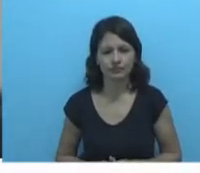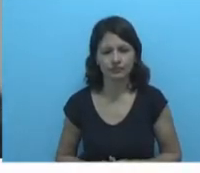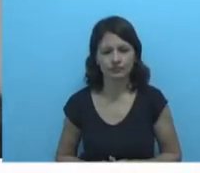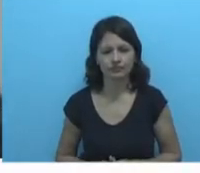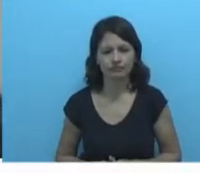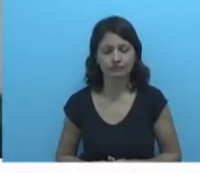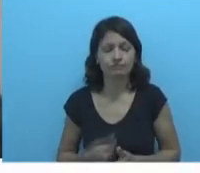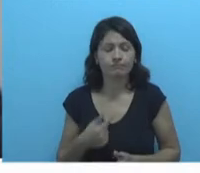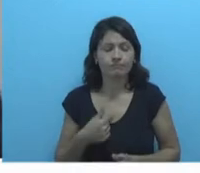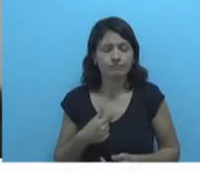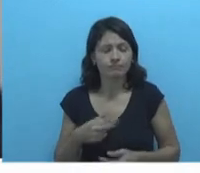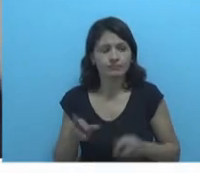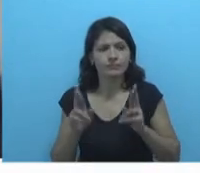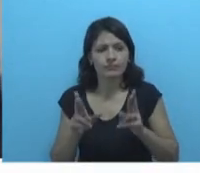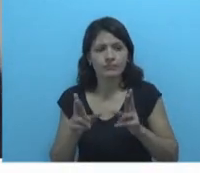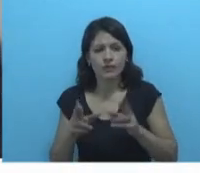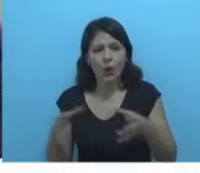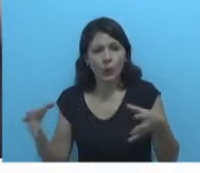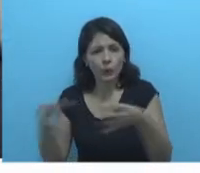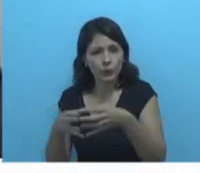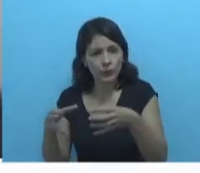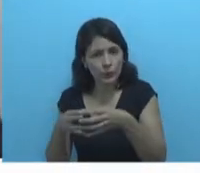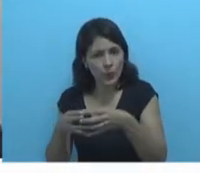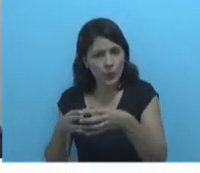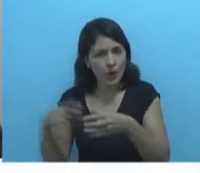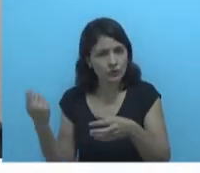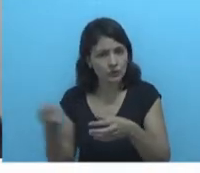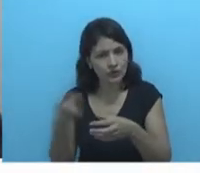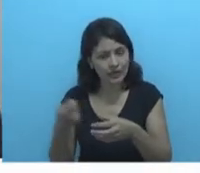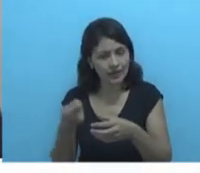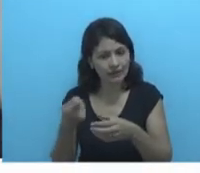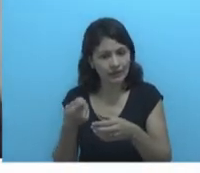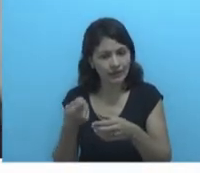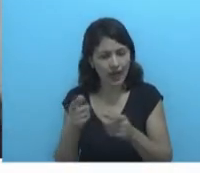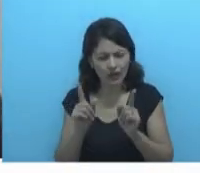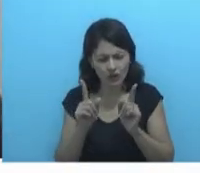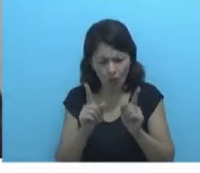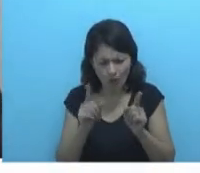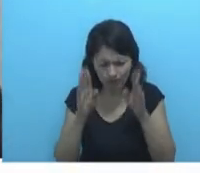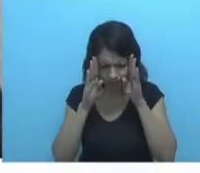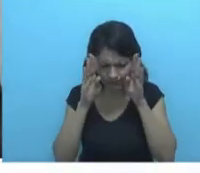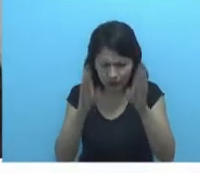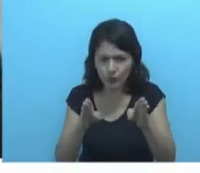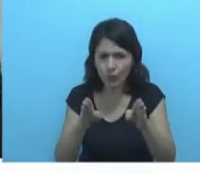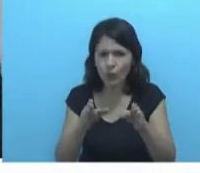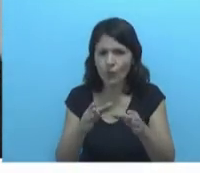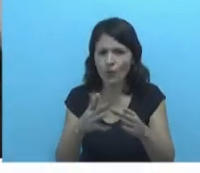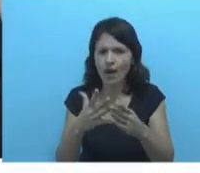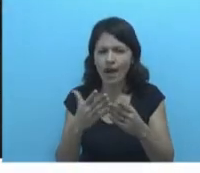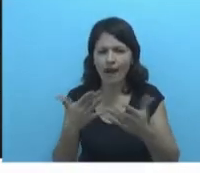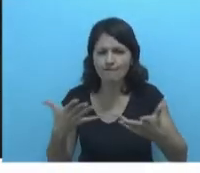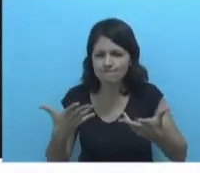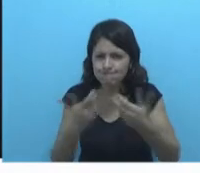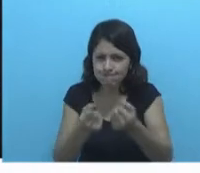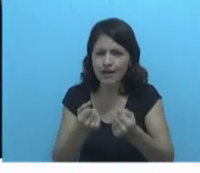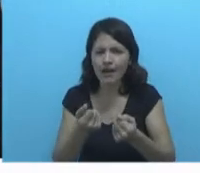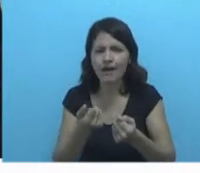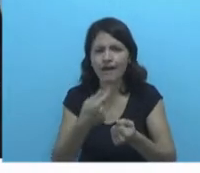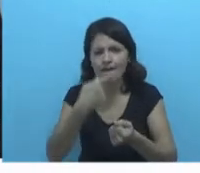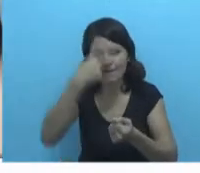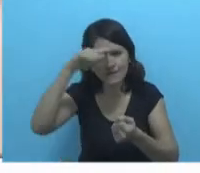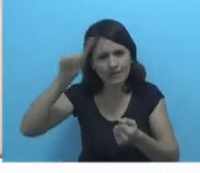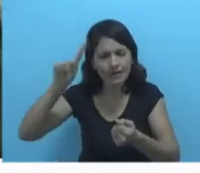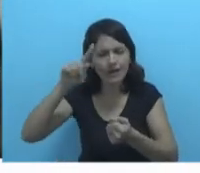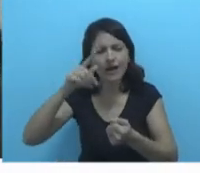en que el Frente Cívico y Social mantenga esa visión federal, y espero